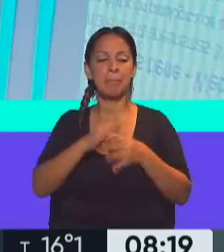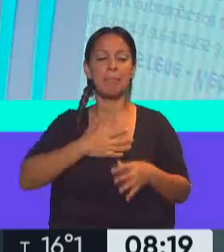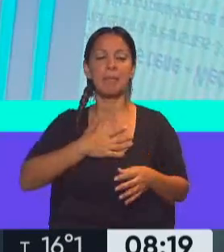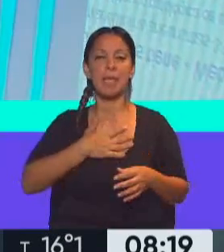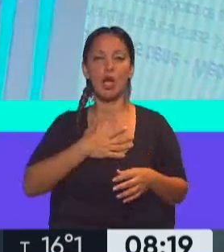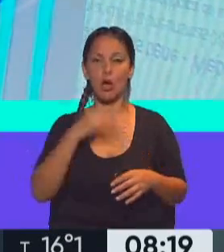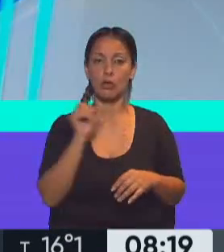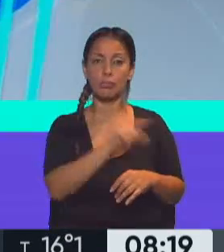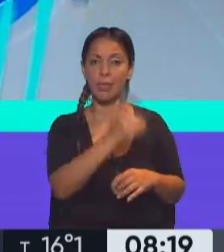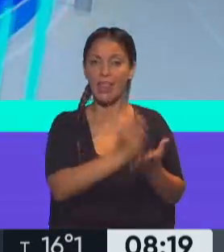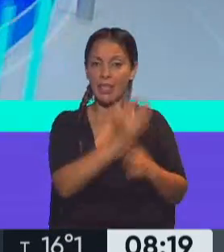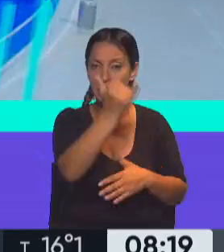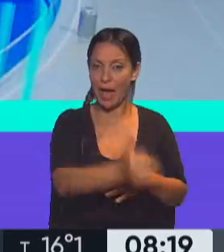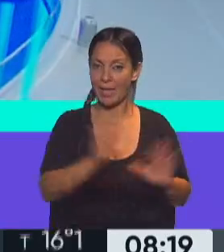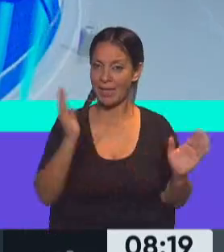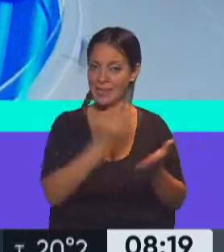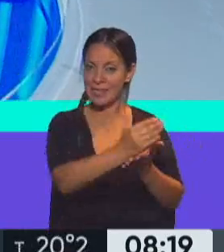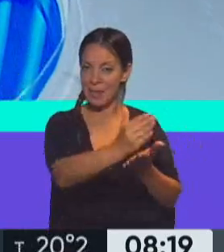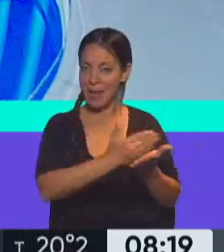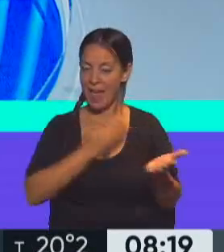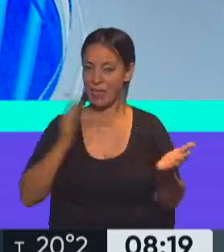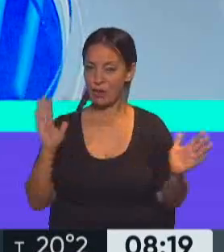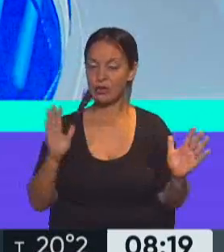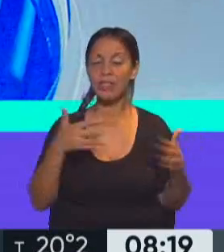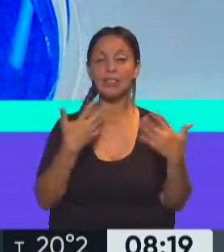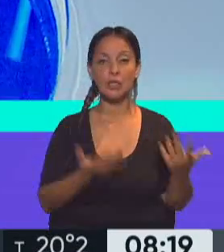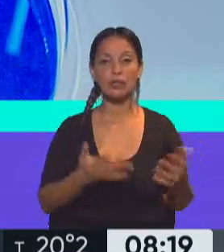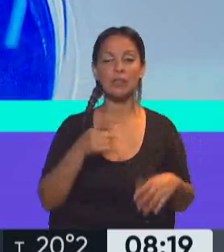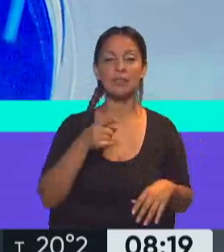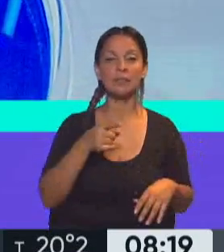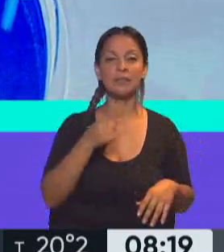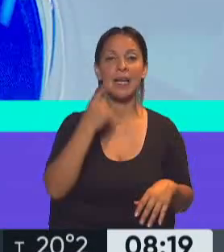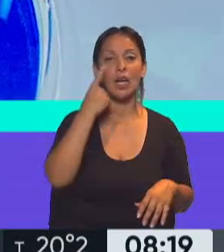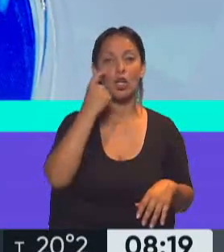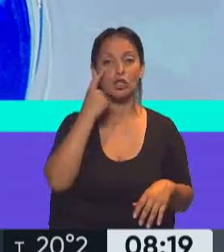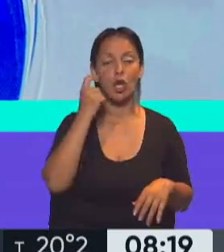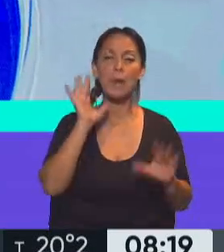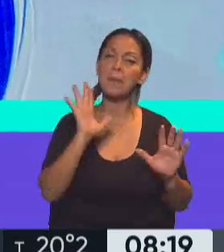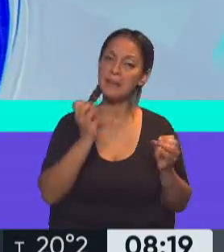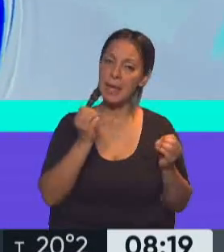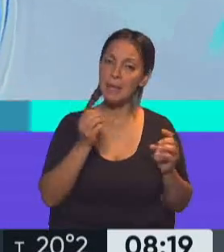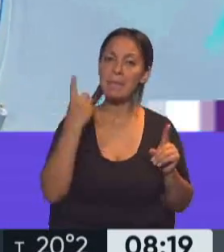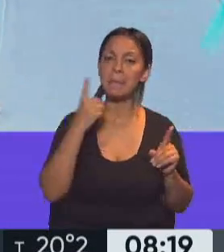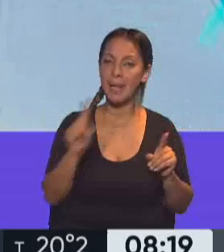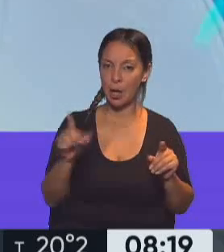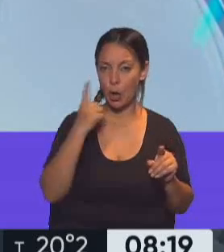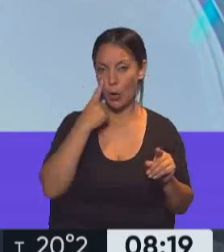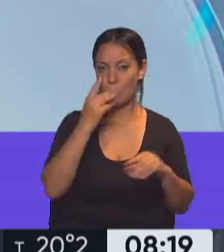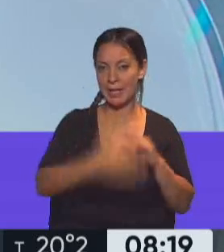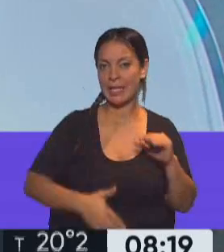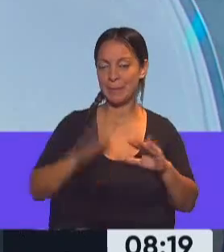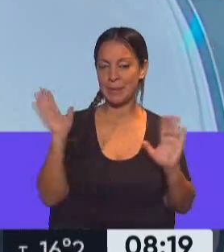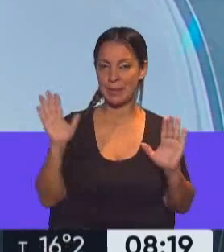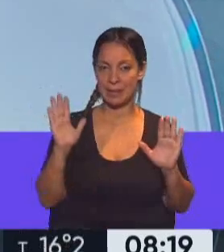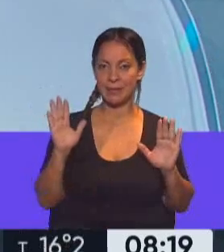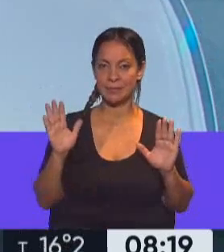de derecho. Claro. Entonces digo... en esa situación de extremo control y demás, hay un avance, hay un avasallamiento a los derechos